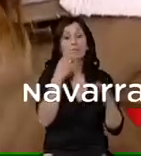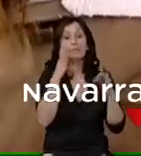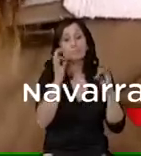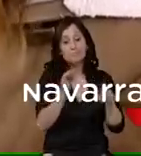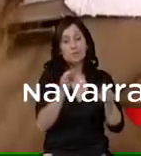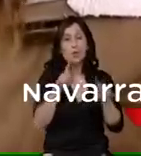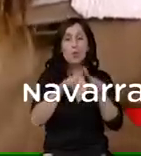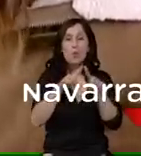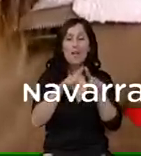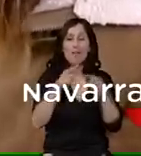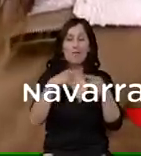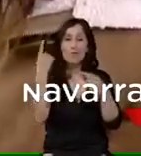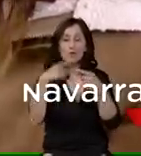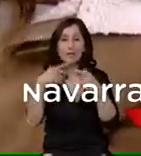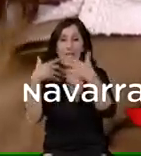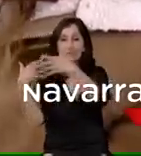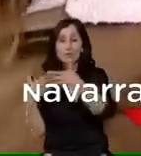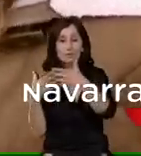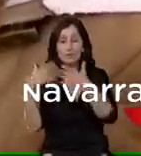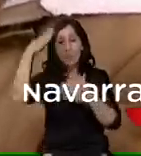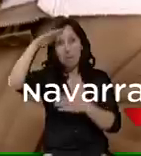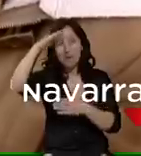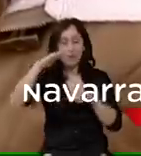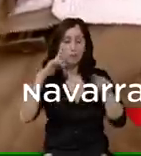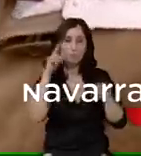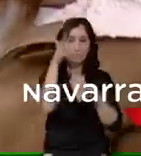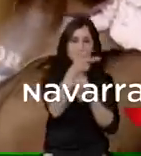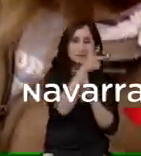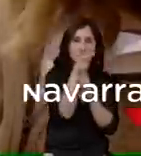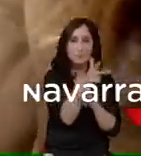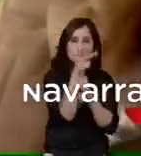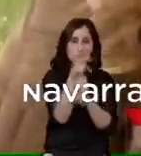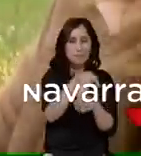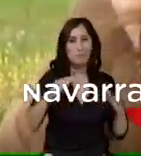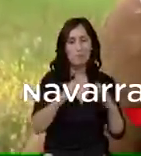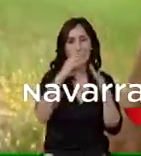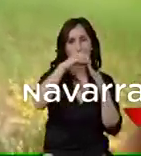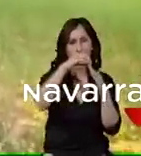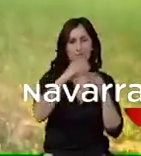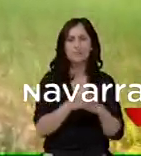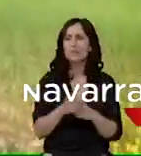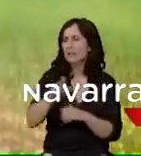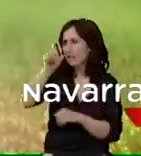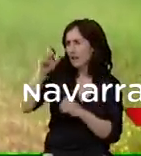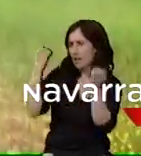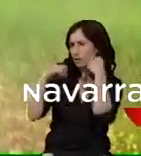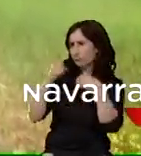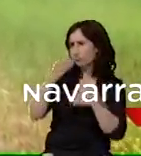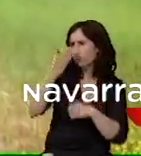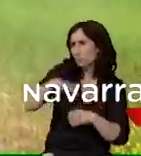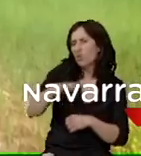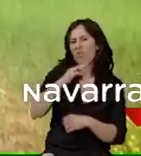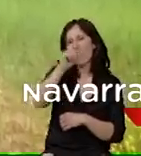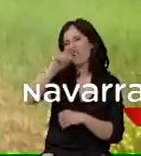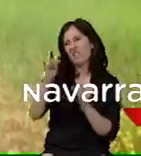México. Se vinieron aquí a las Bardenas a hacer el rodaje. ¿Simpáticos o no se relacionaron con los pueblos de alrededor? Pues bueno,